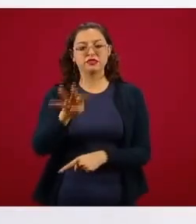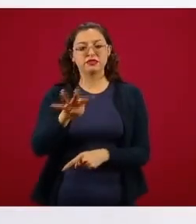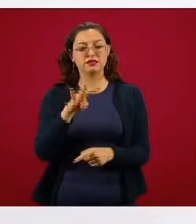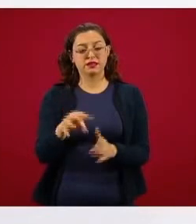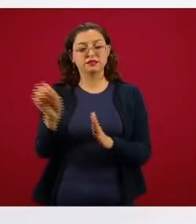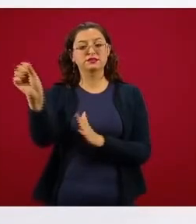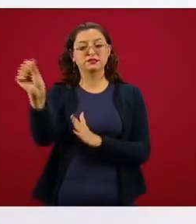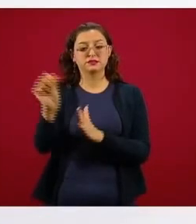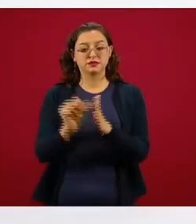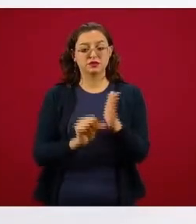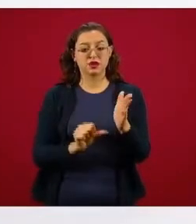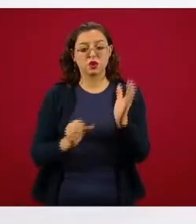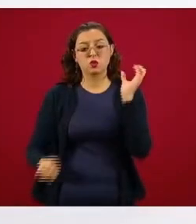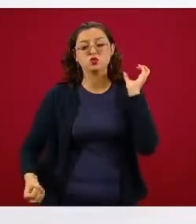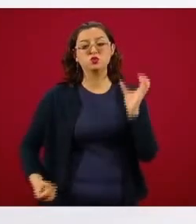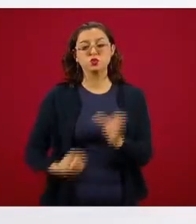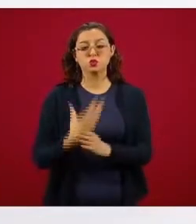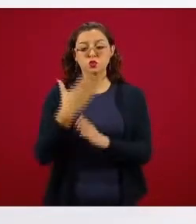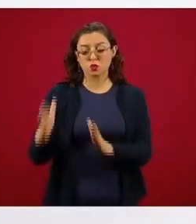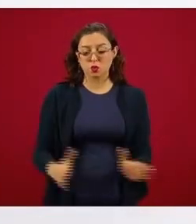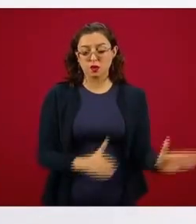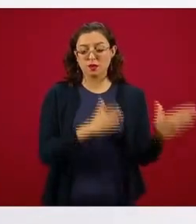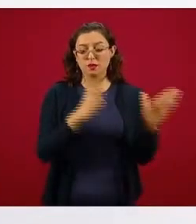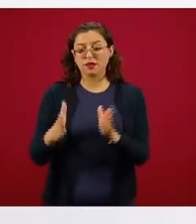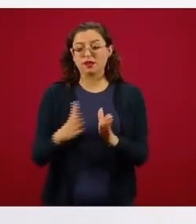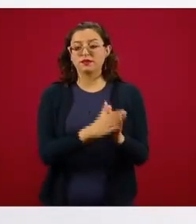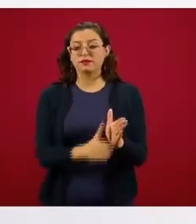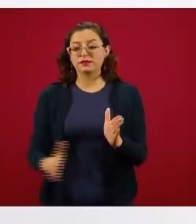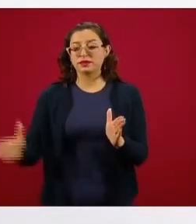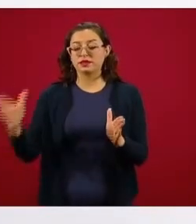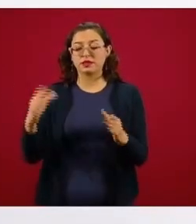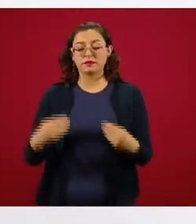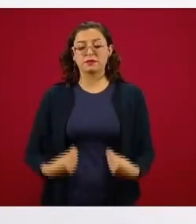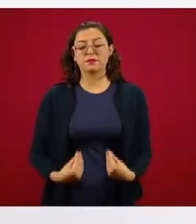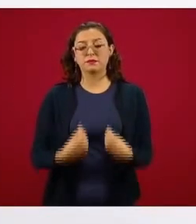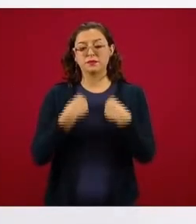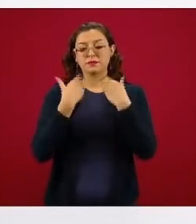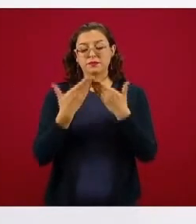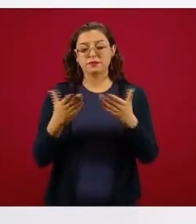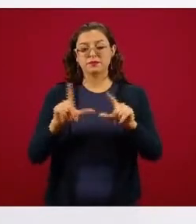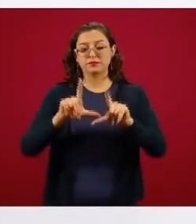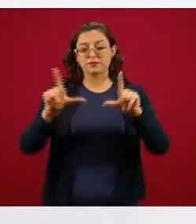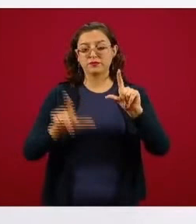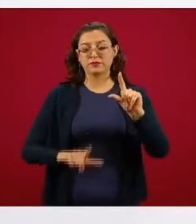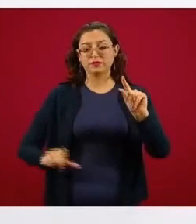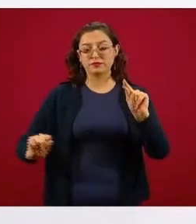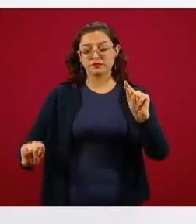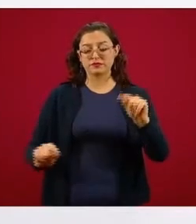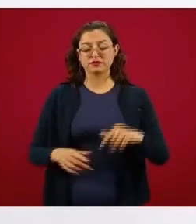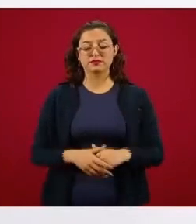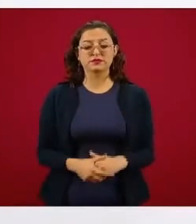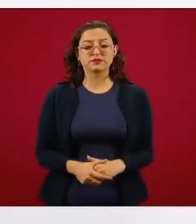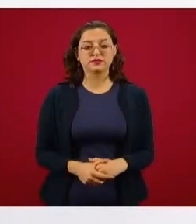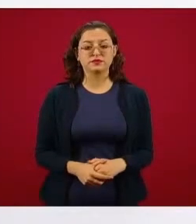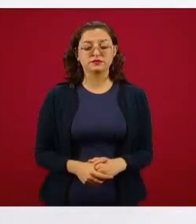meses de una nueva etapa de la vida pública de México. Como es